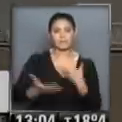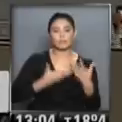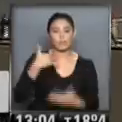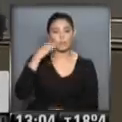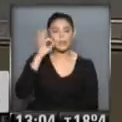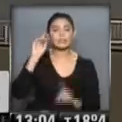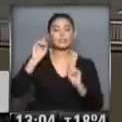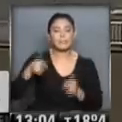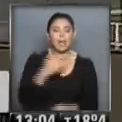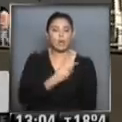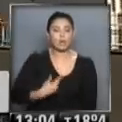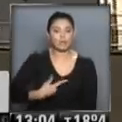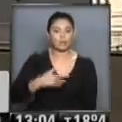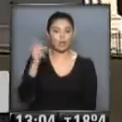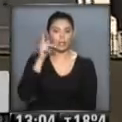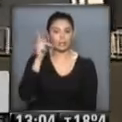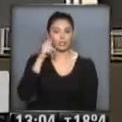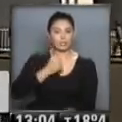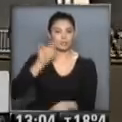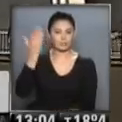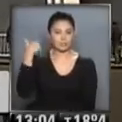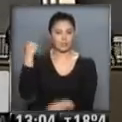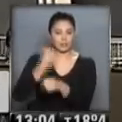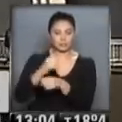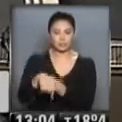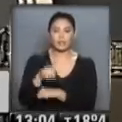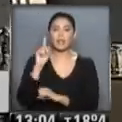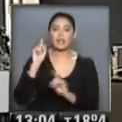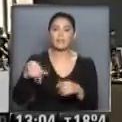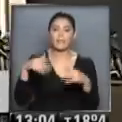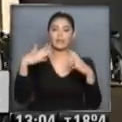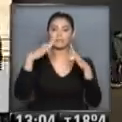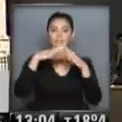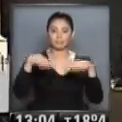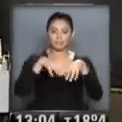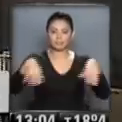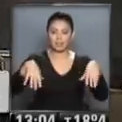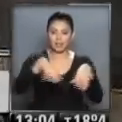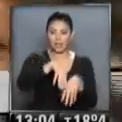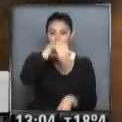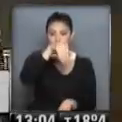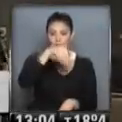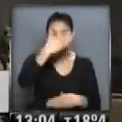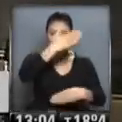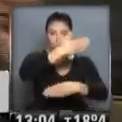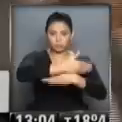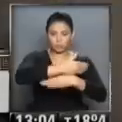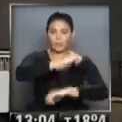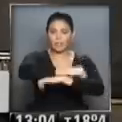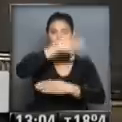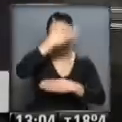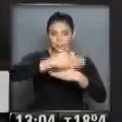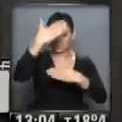gobierno kirchnerista. Allí justamente ya están cubiertas también la Galería del Cabildo y las aberturas del primer